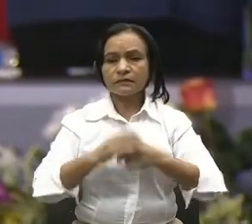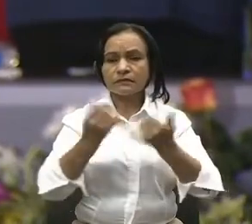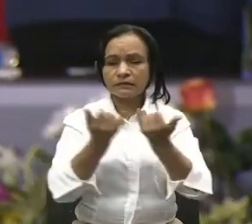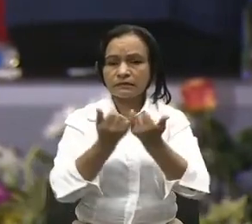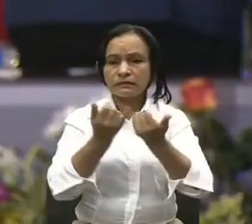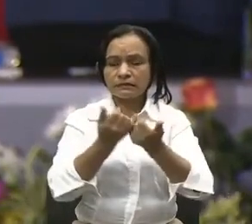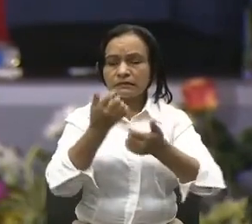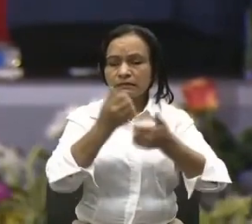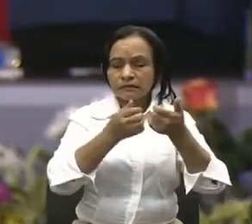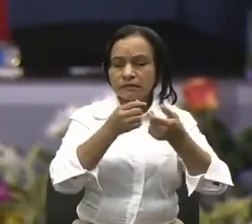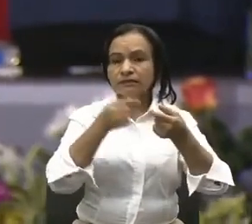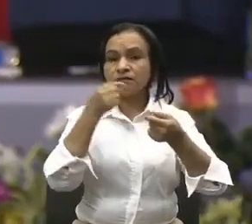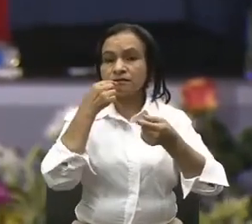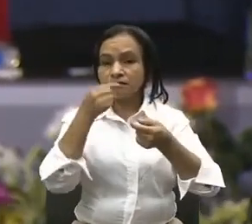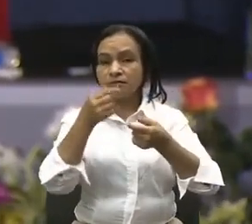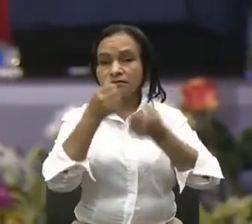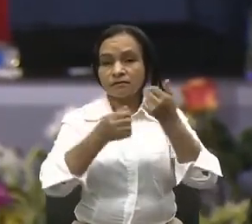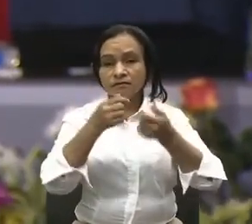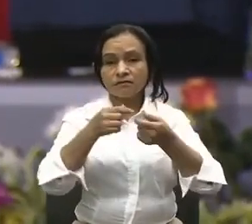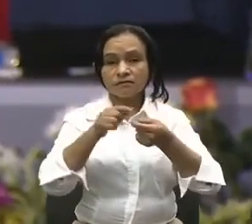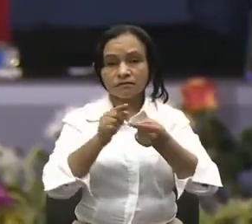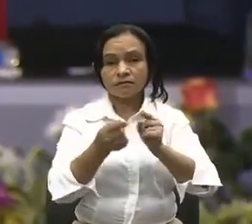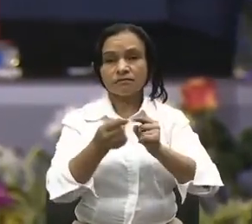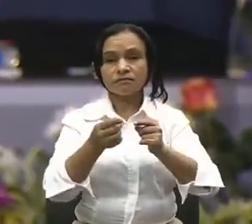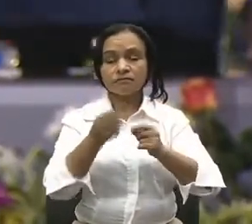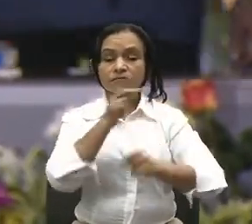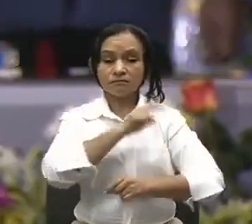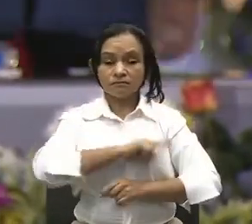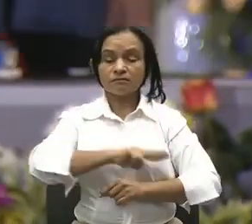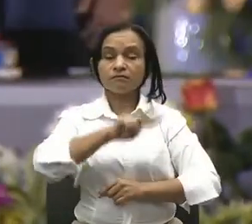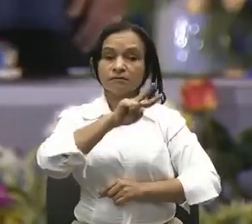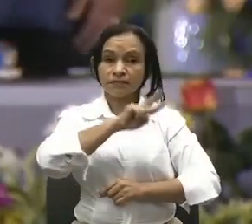resquebrajamiento, en cuanto a lo que son los valores.